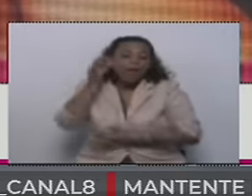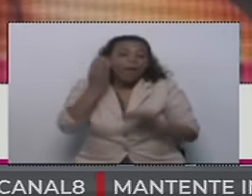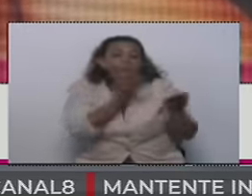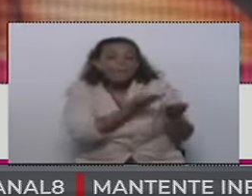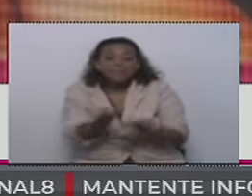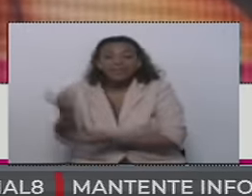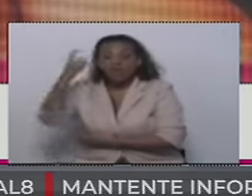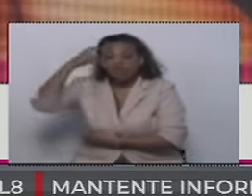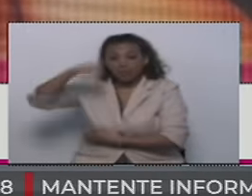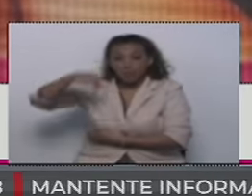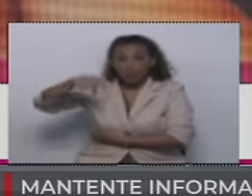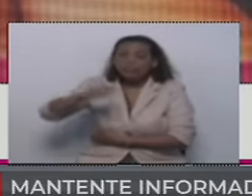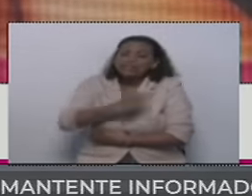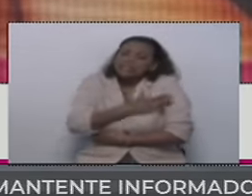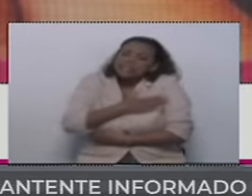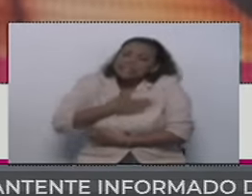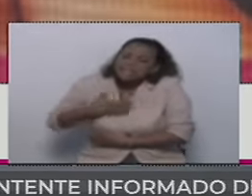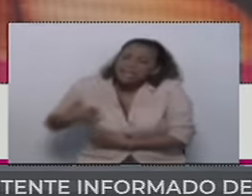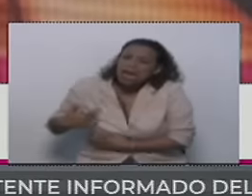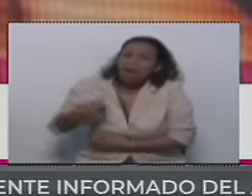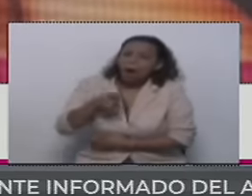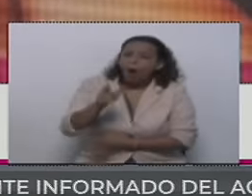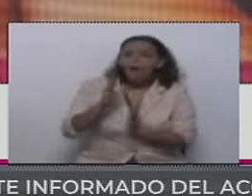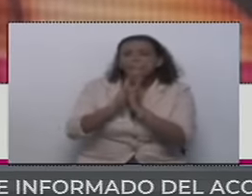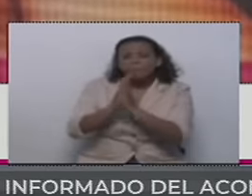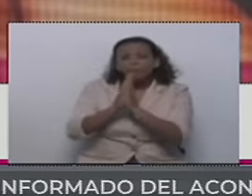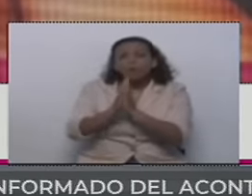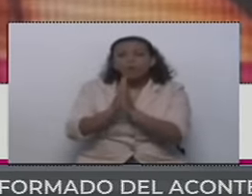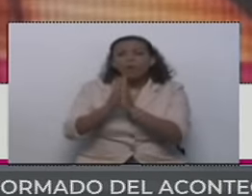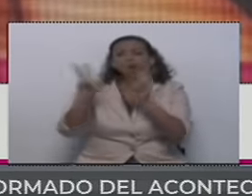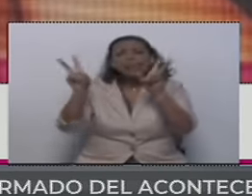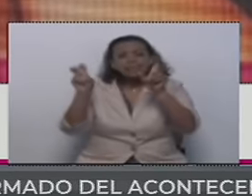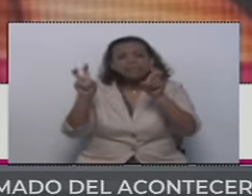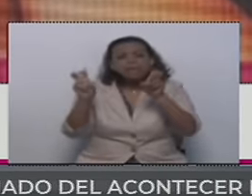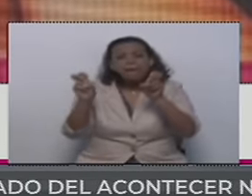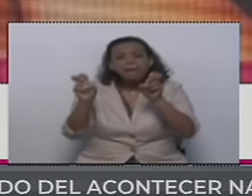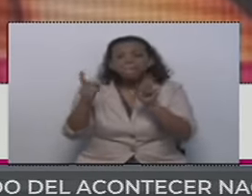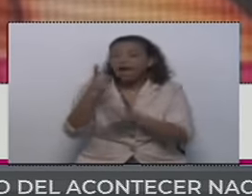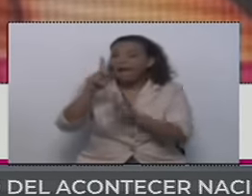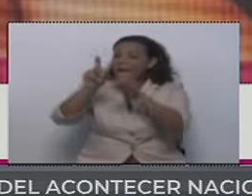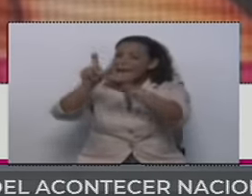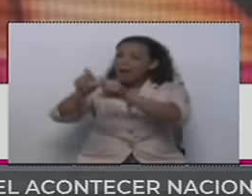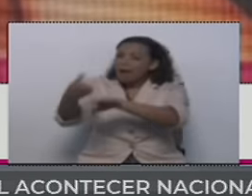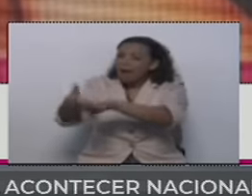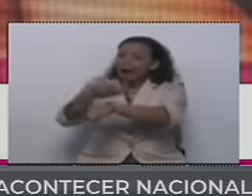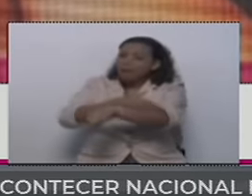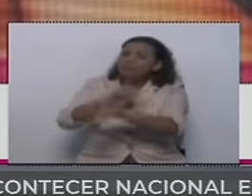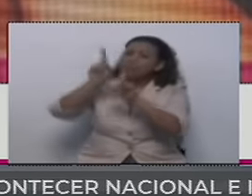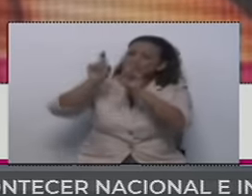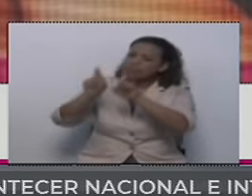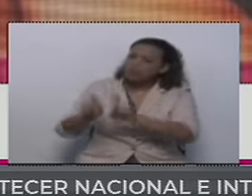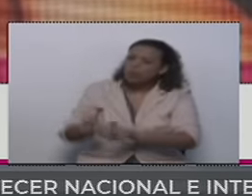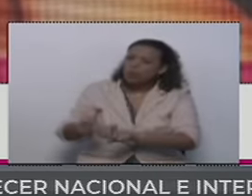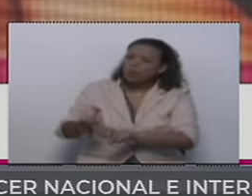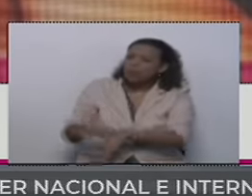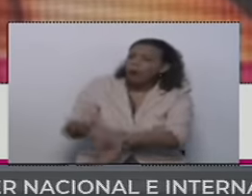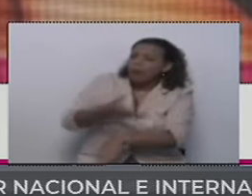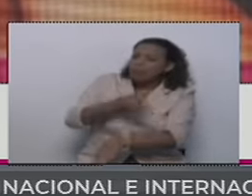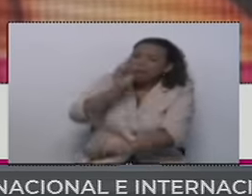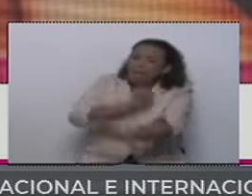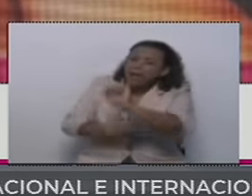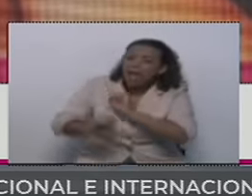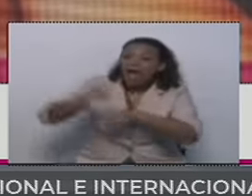invitadas y quisiera que pudiéramos pasear por todo el tema del diagnóstico necesario,